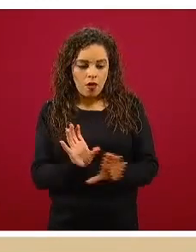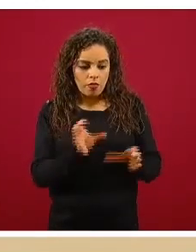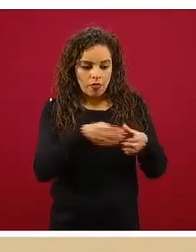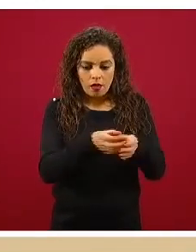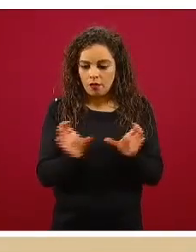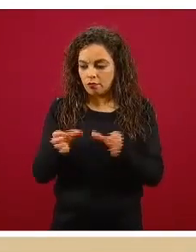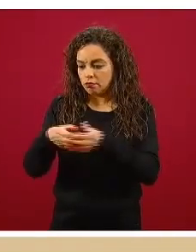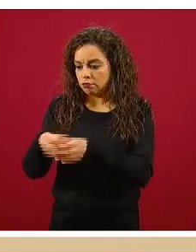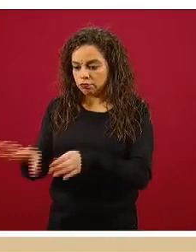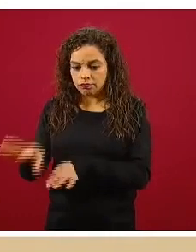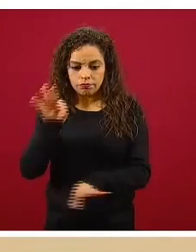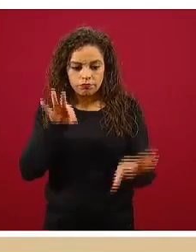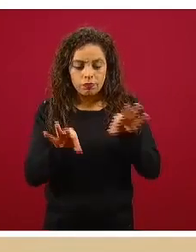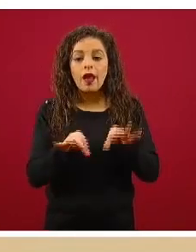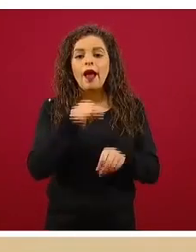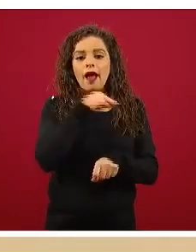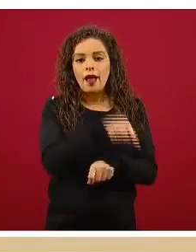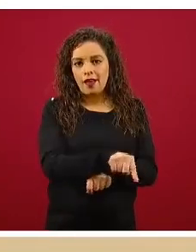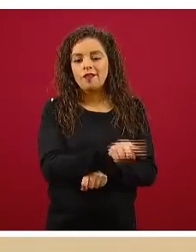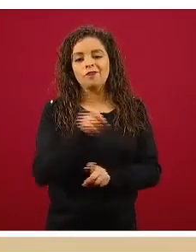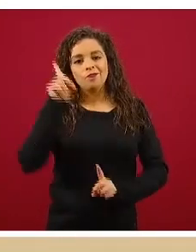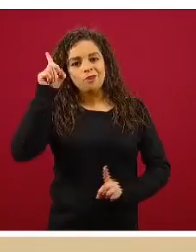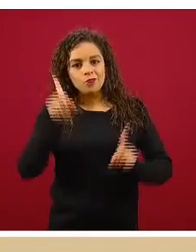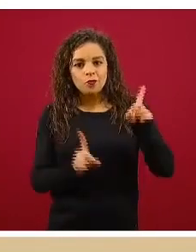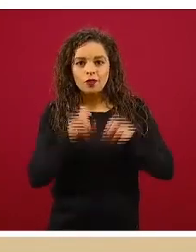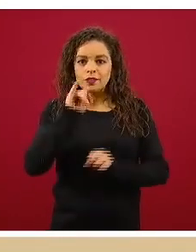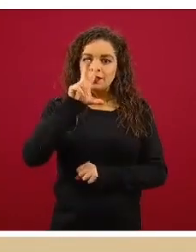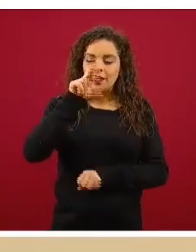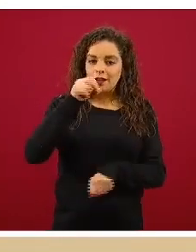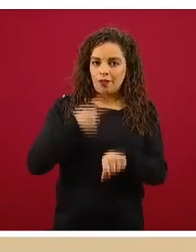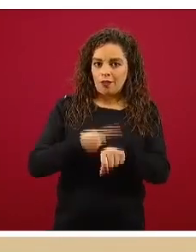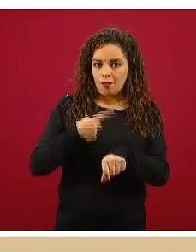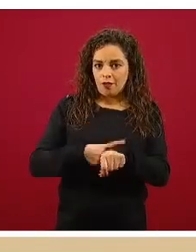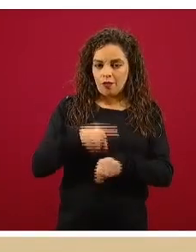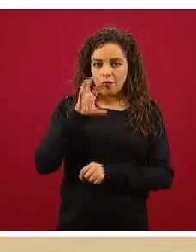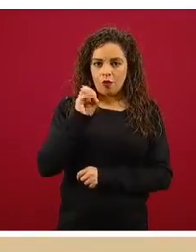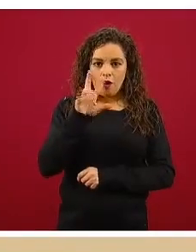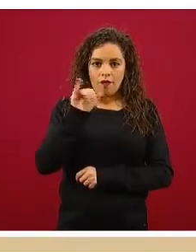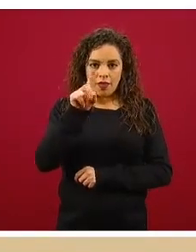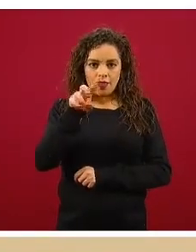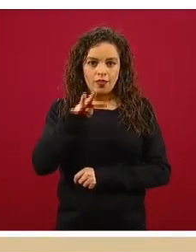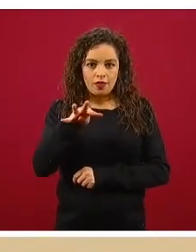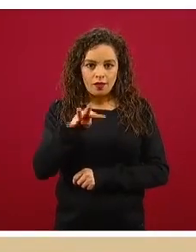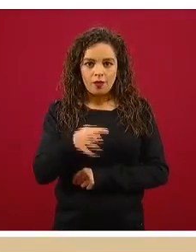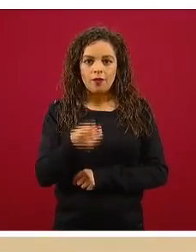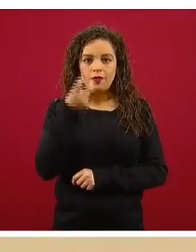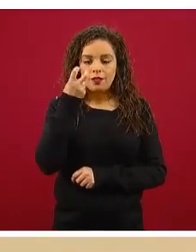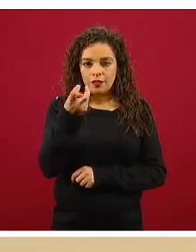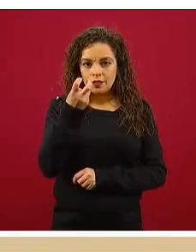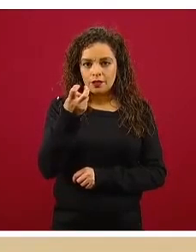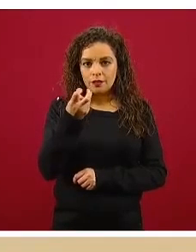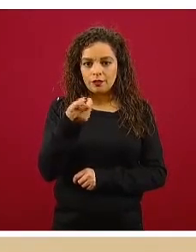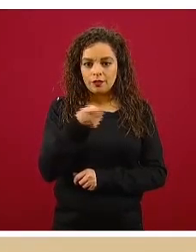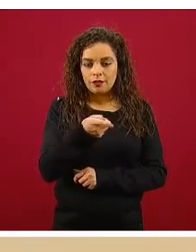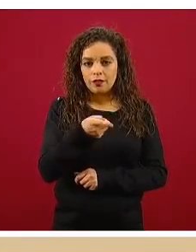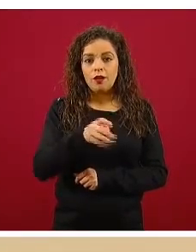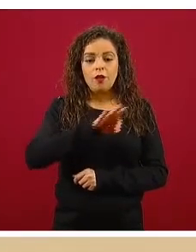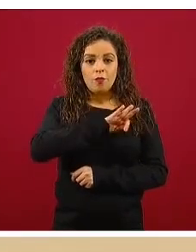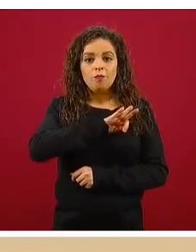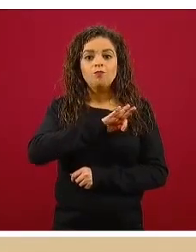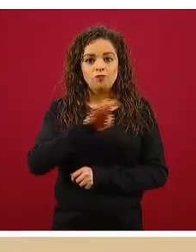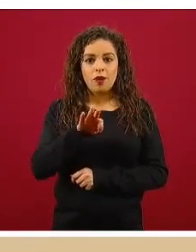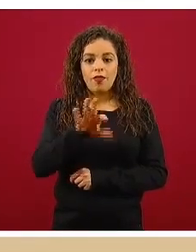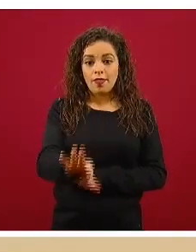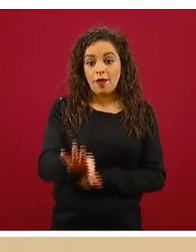casos sospechosos de COVID-19 y a través de este protocolo poder tomar una muestra de